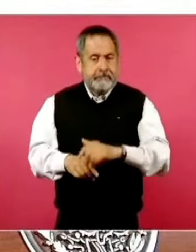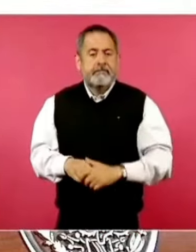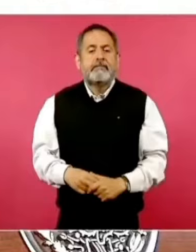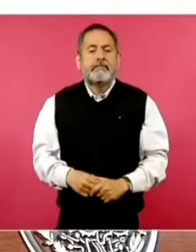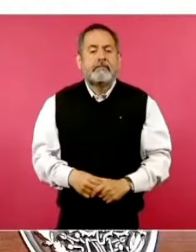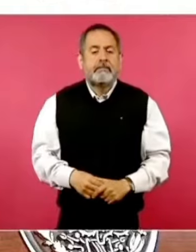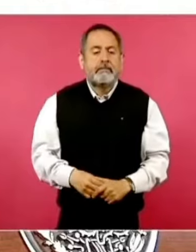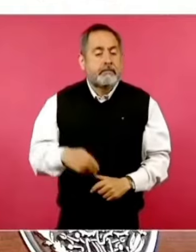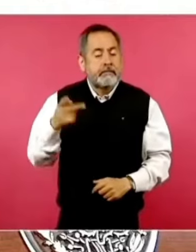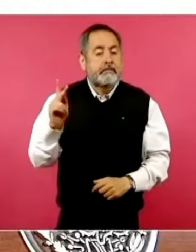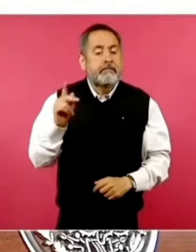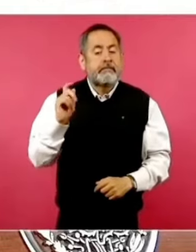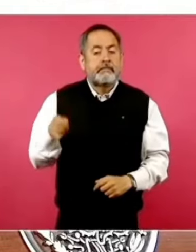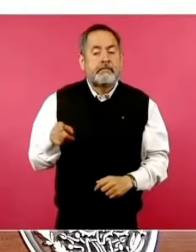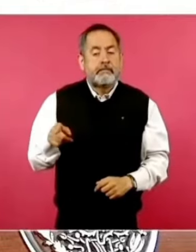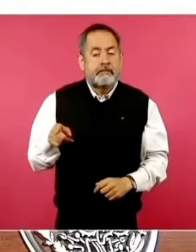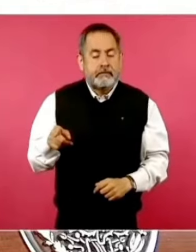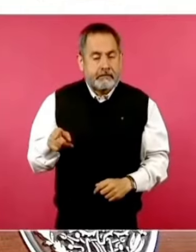pero